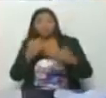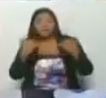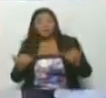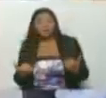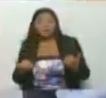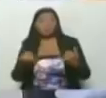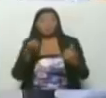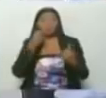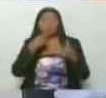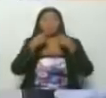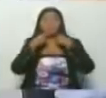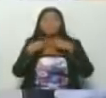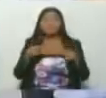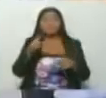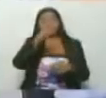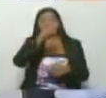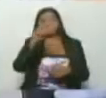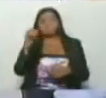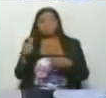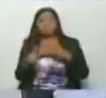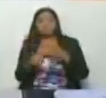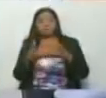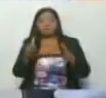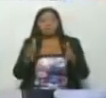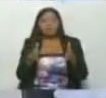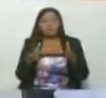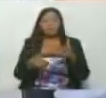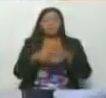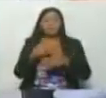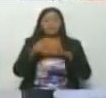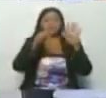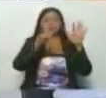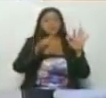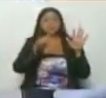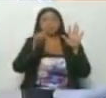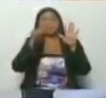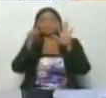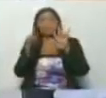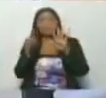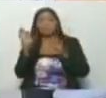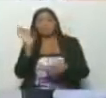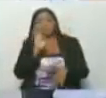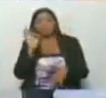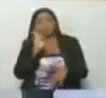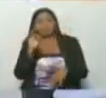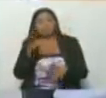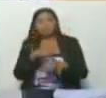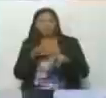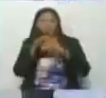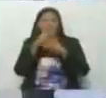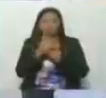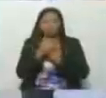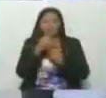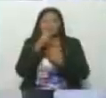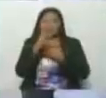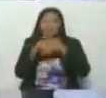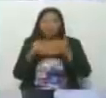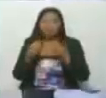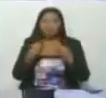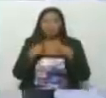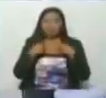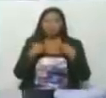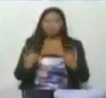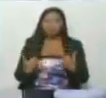perdieron 100 ganaron más del 66 por ciento de la acaldía en unas condiciones tan graves como la que estaba